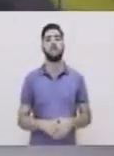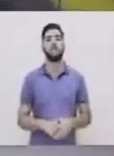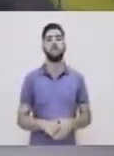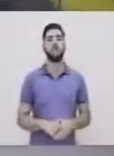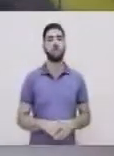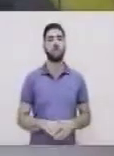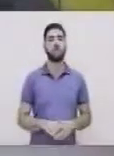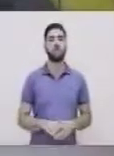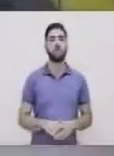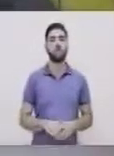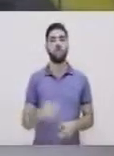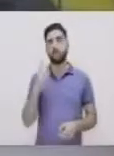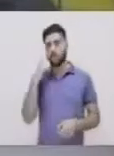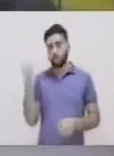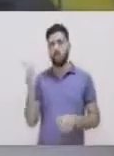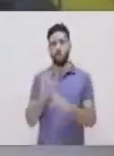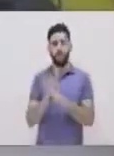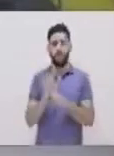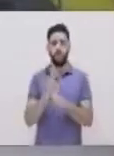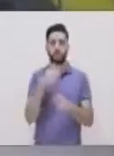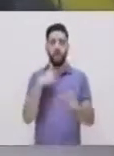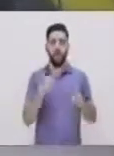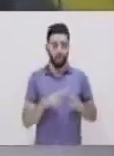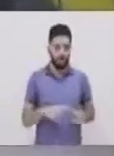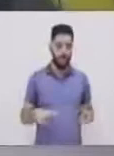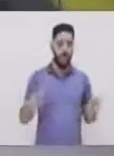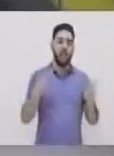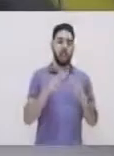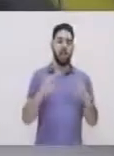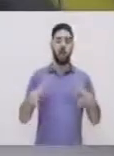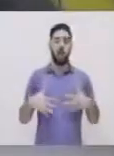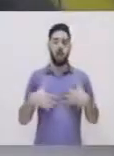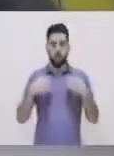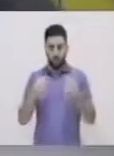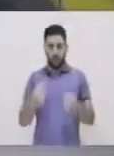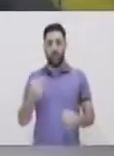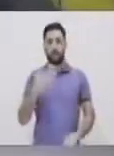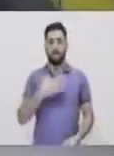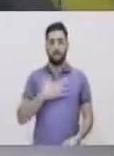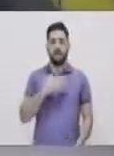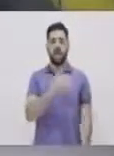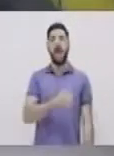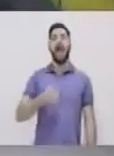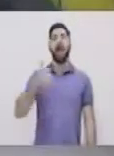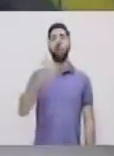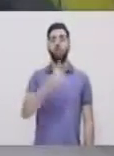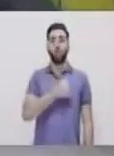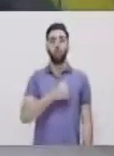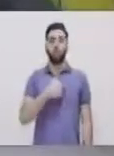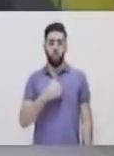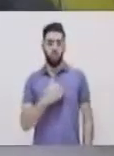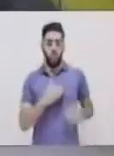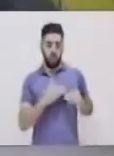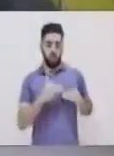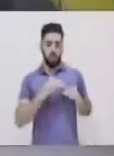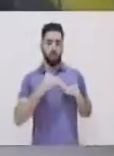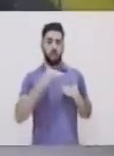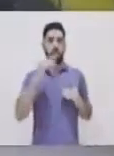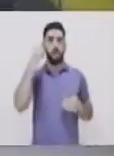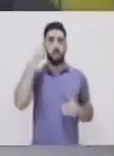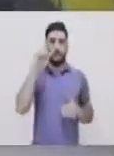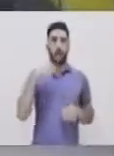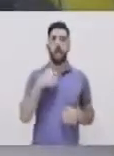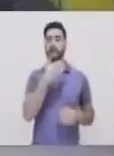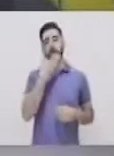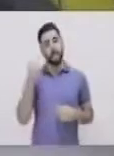todo aquello que nos fortalece, que fortalece nuestros valores, que nos fortalece nuestra autoestima, y sobre todo pues que nos